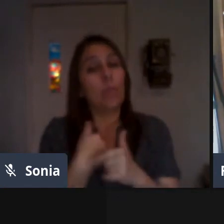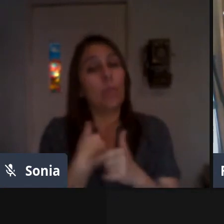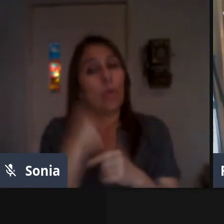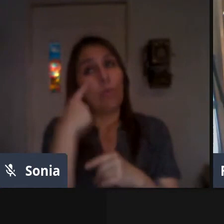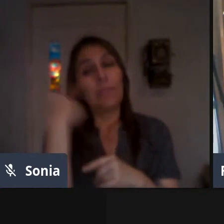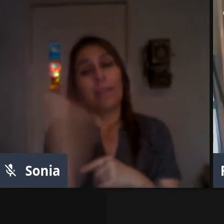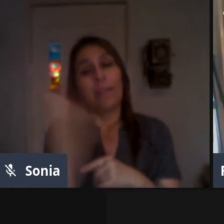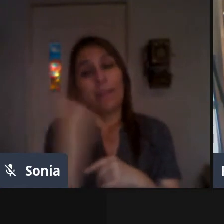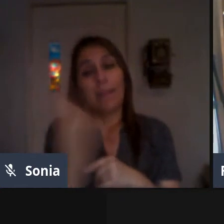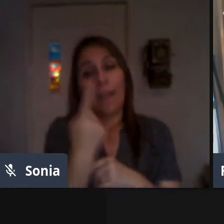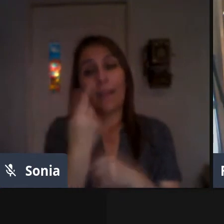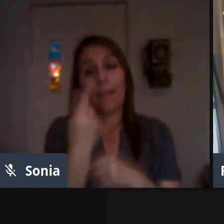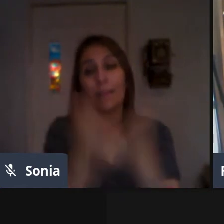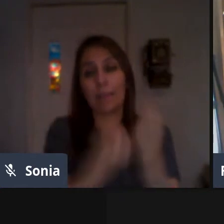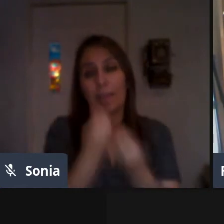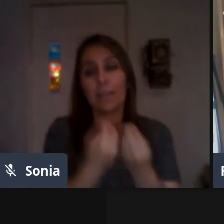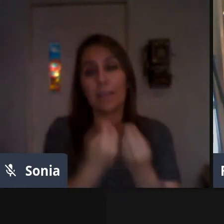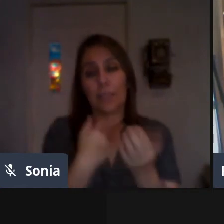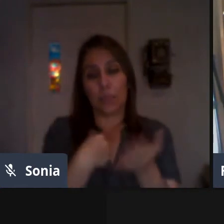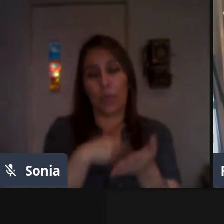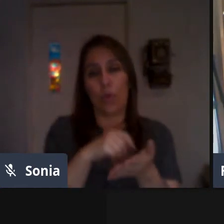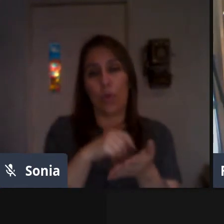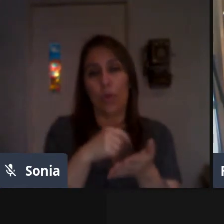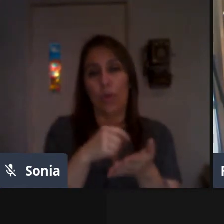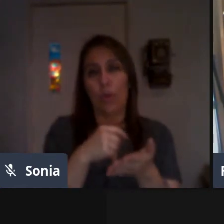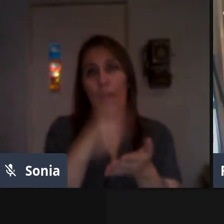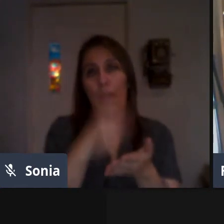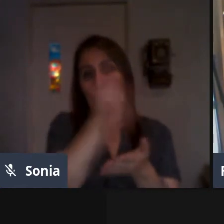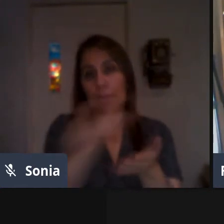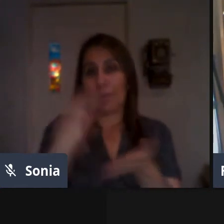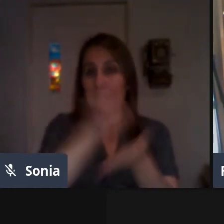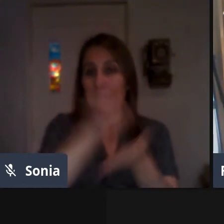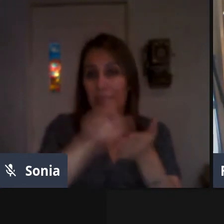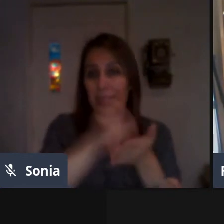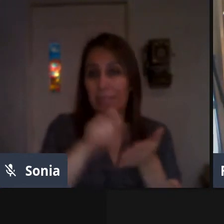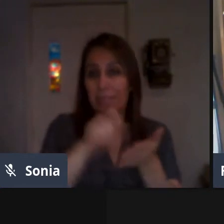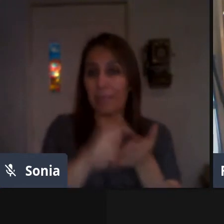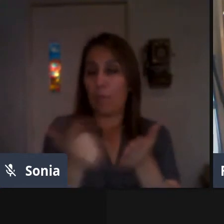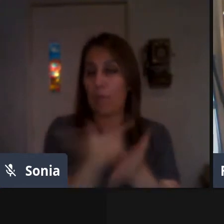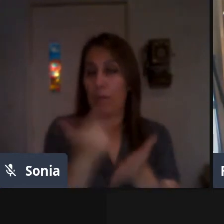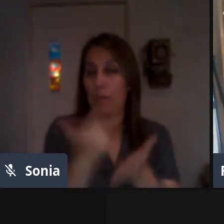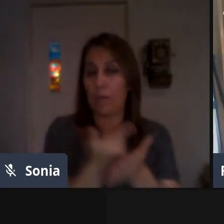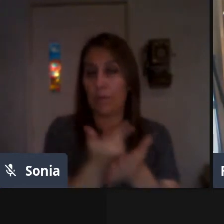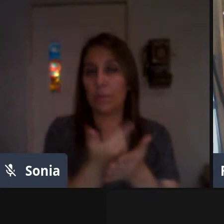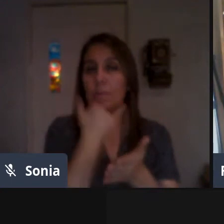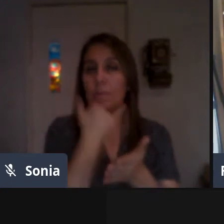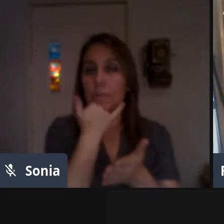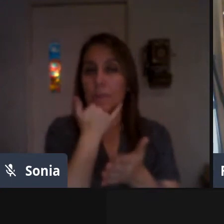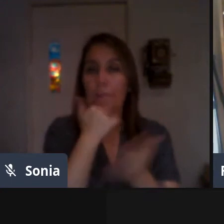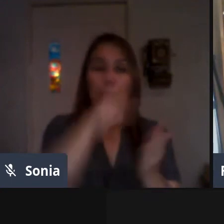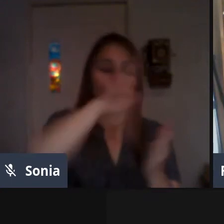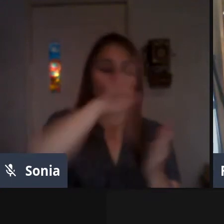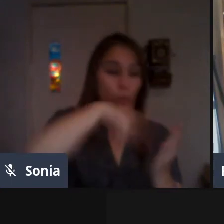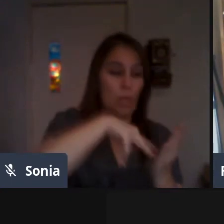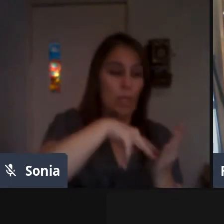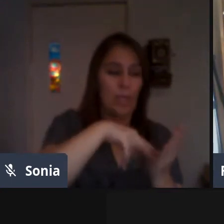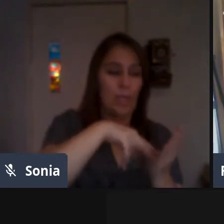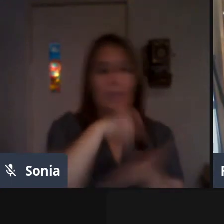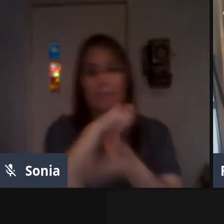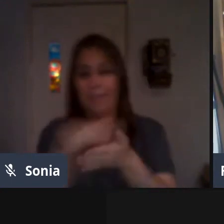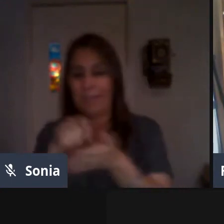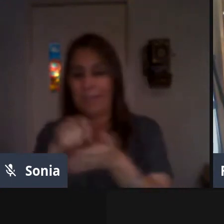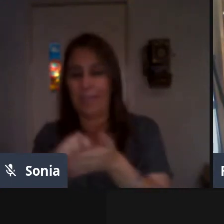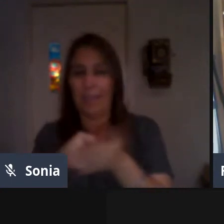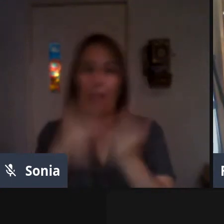los que escribimos generalmente la lectura donde uno va leyendo y va escribiendo la ocurrencia